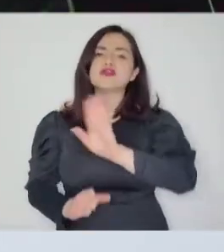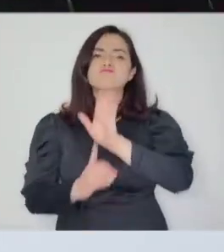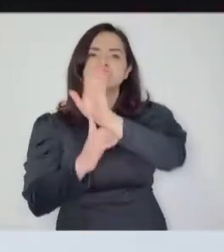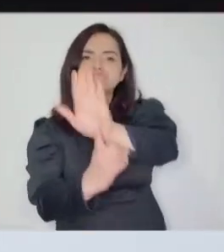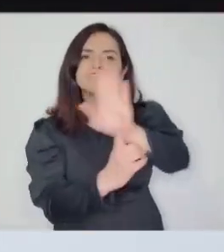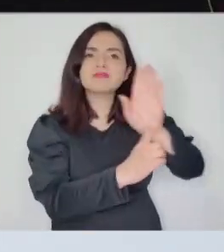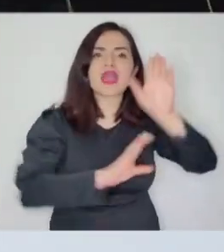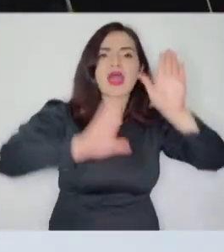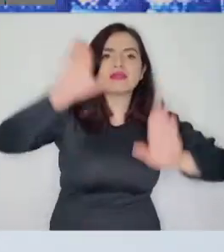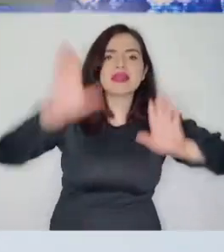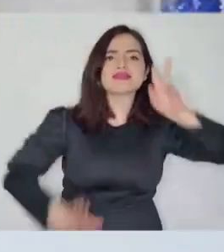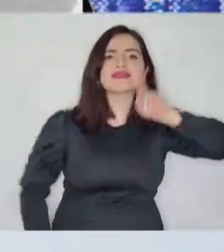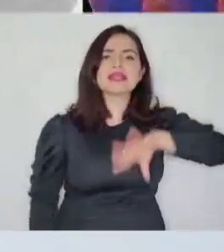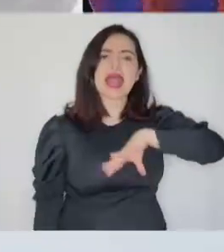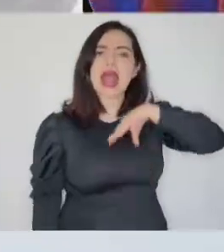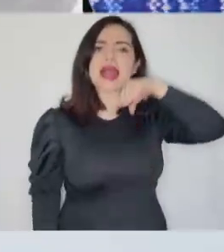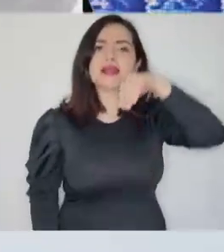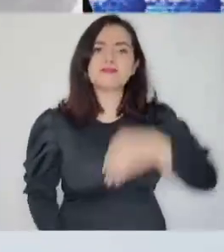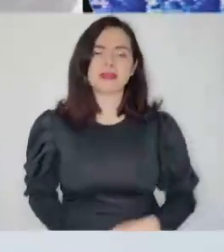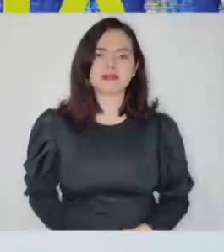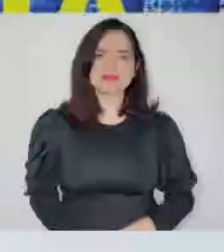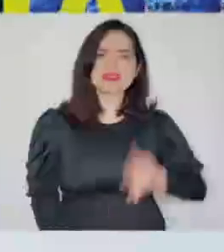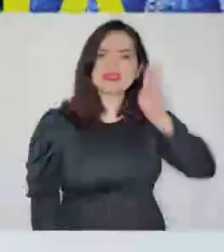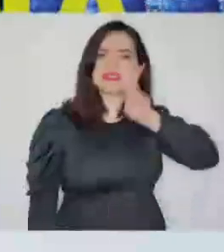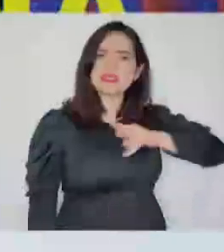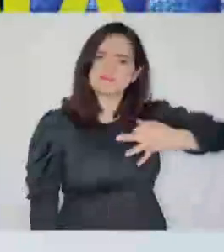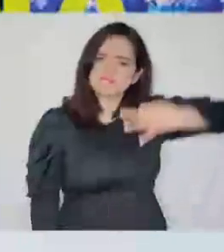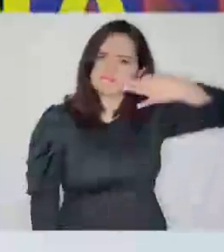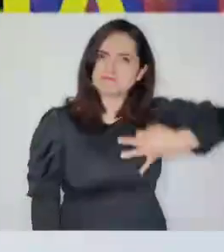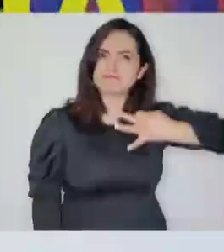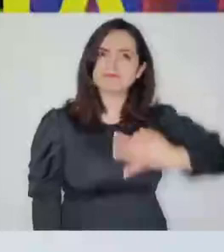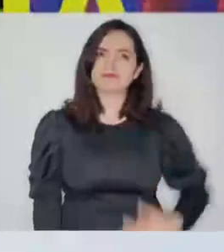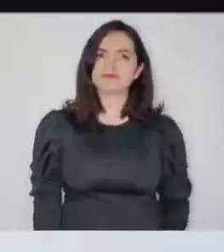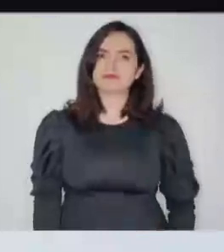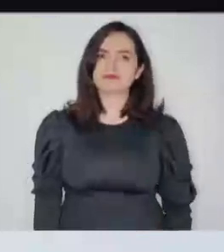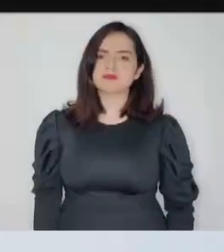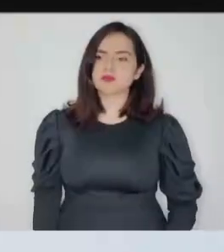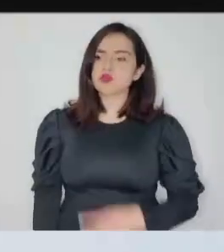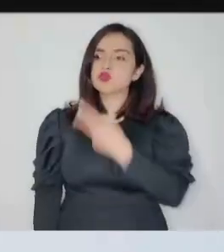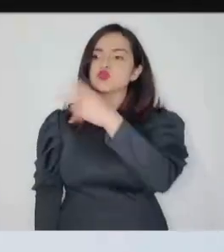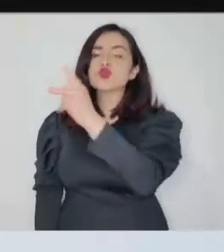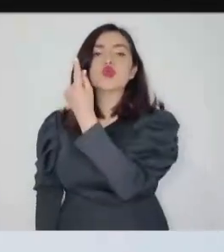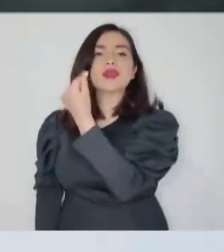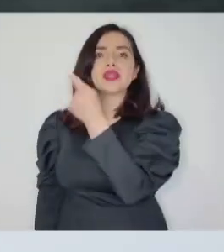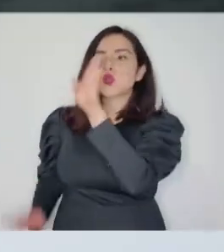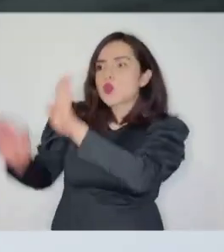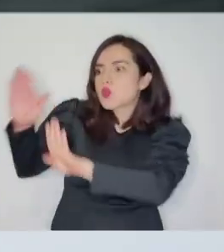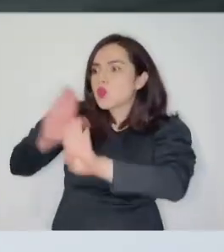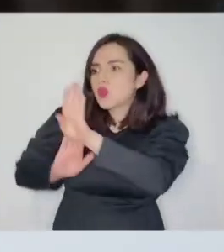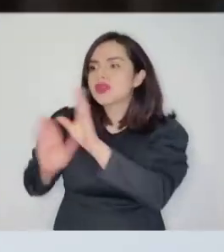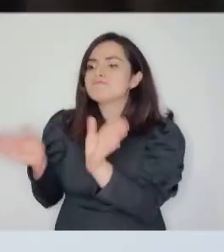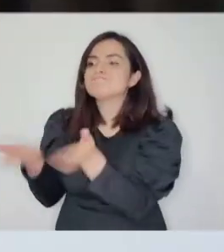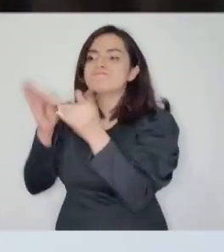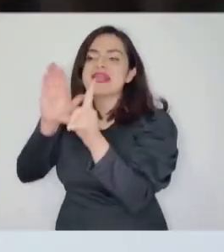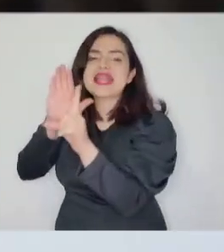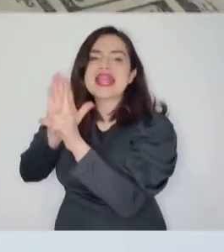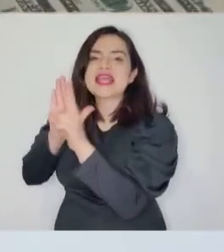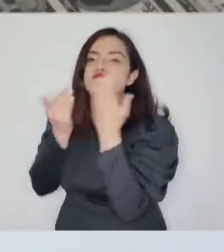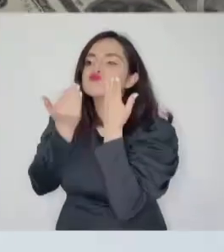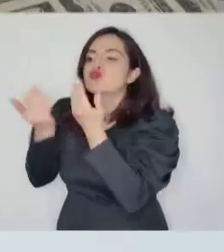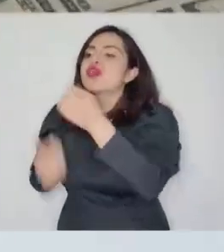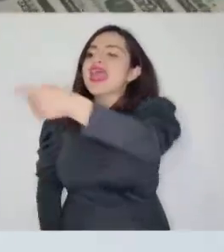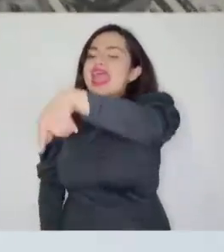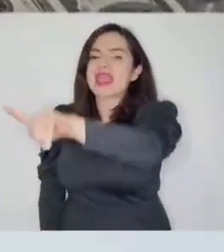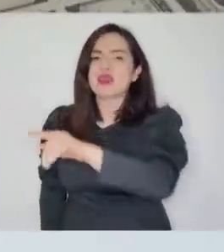ellos por imponernos a candidatos sin alma, sin convicción, que les cuidan sus fortunas y promueven leyes